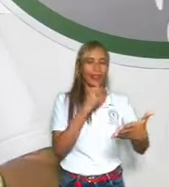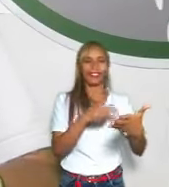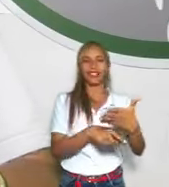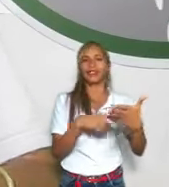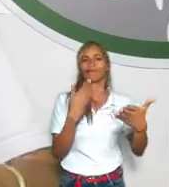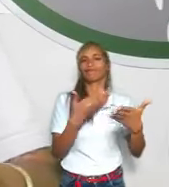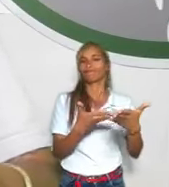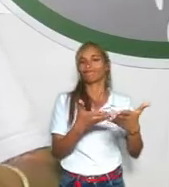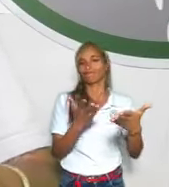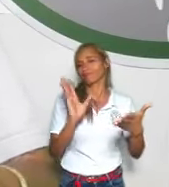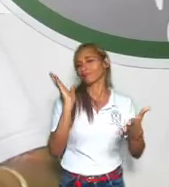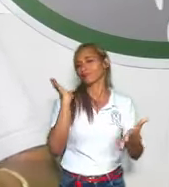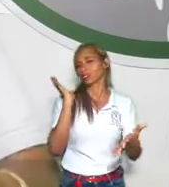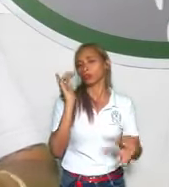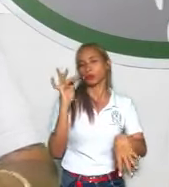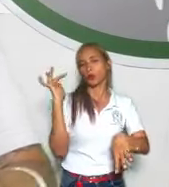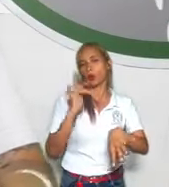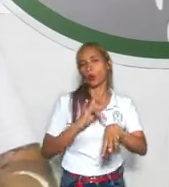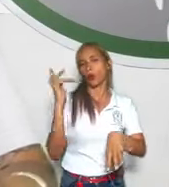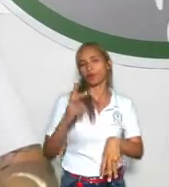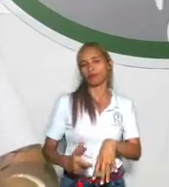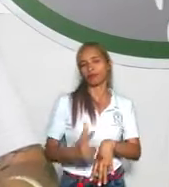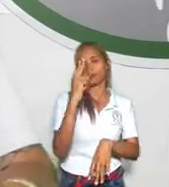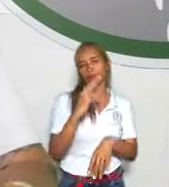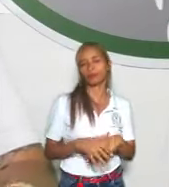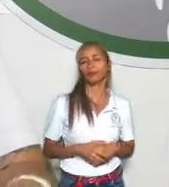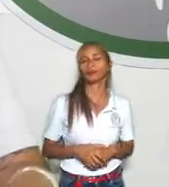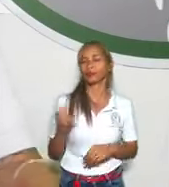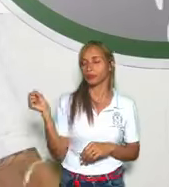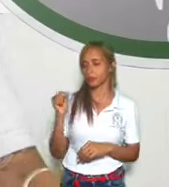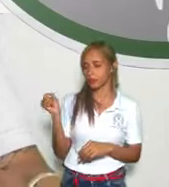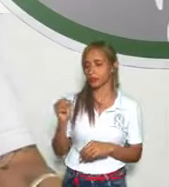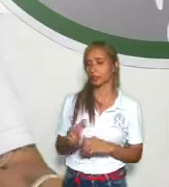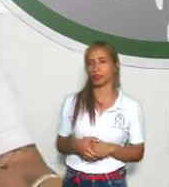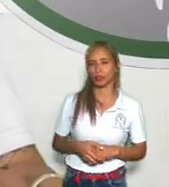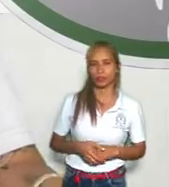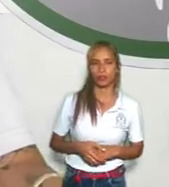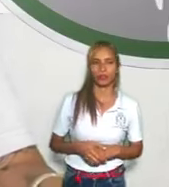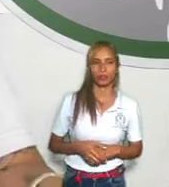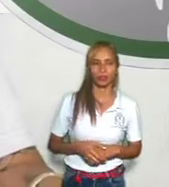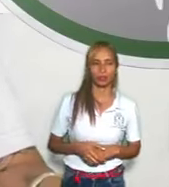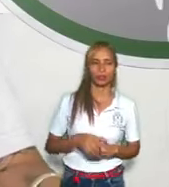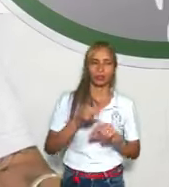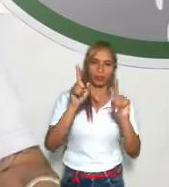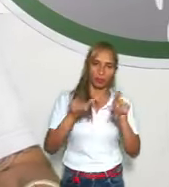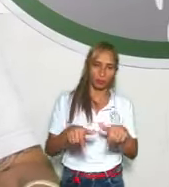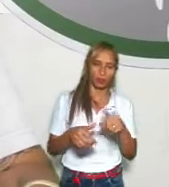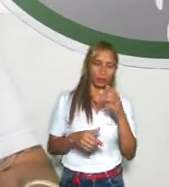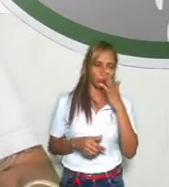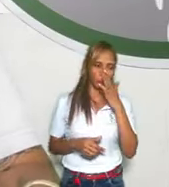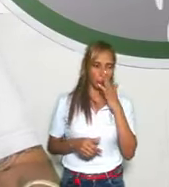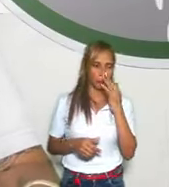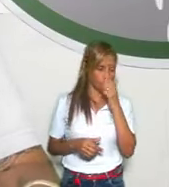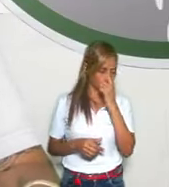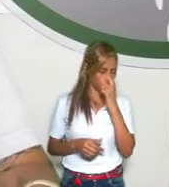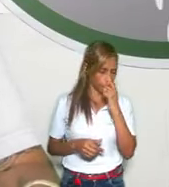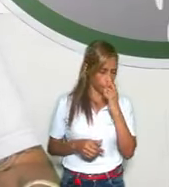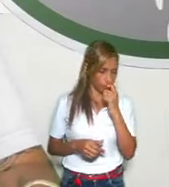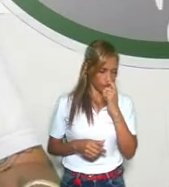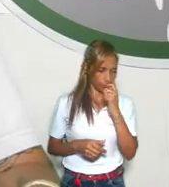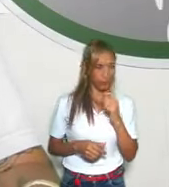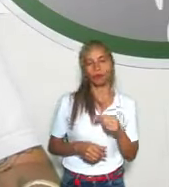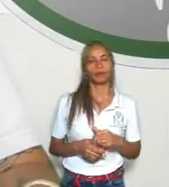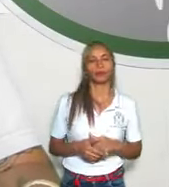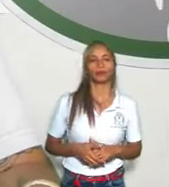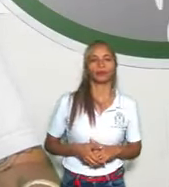¿cierto, Mónica? A veces pasan estos casos. Sí, sí, suele pasar. También está la opción de que si el usuario realizó el pago en